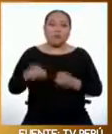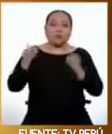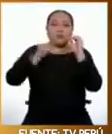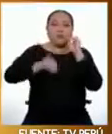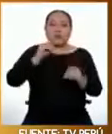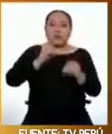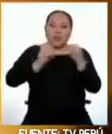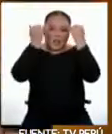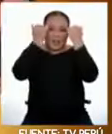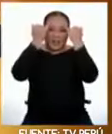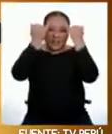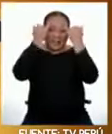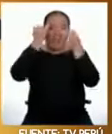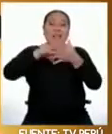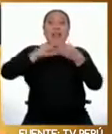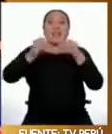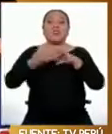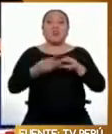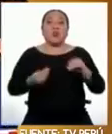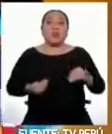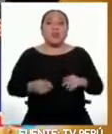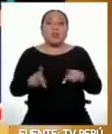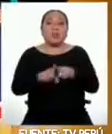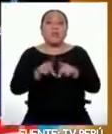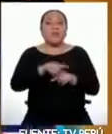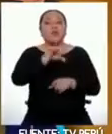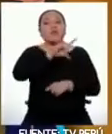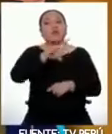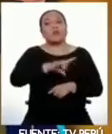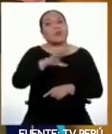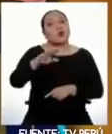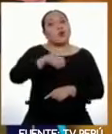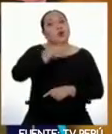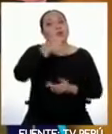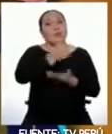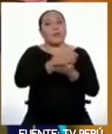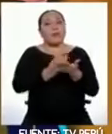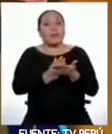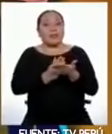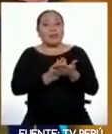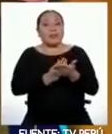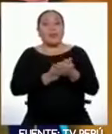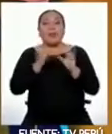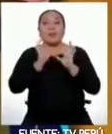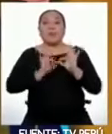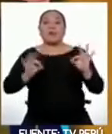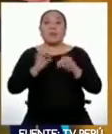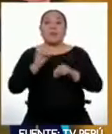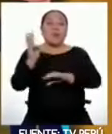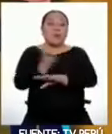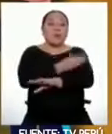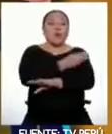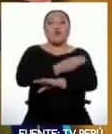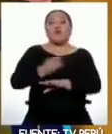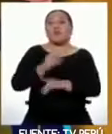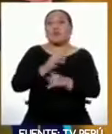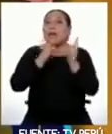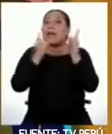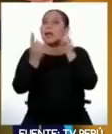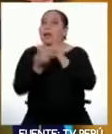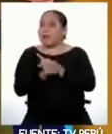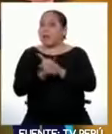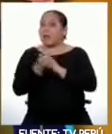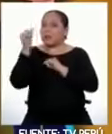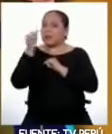a la historia. Y podemos utilizar también un recurso importante. La música puede cambiar por completo nuestra